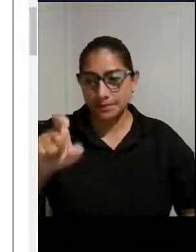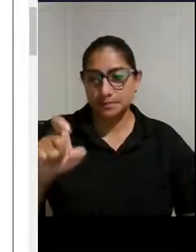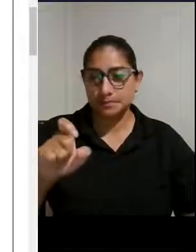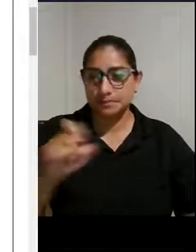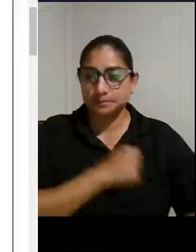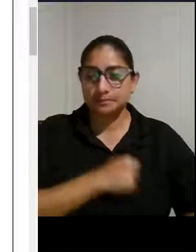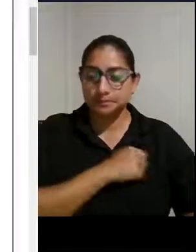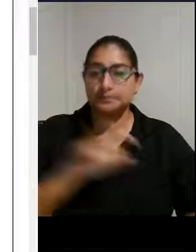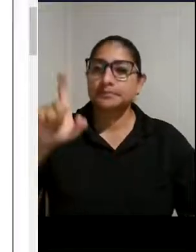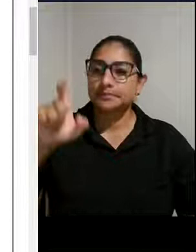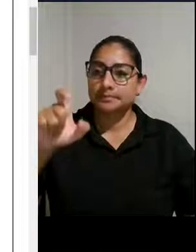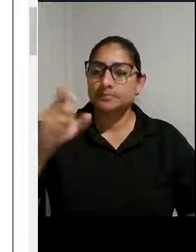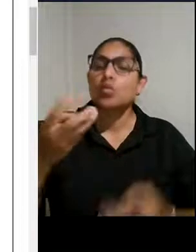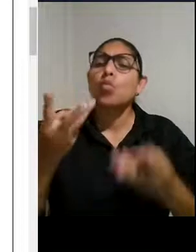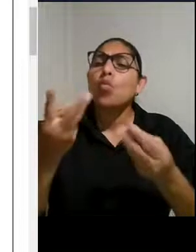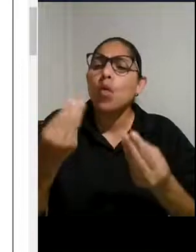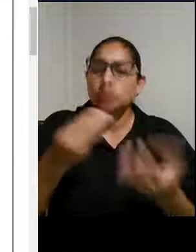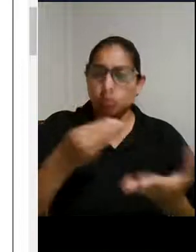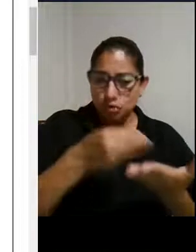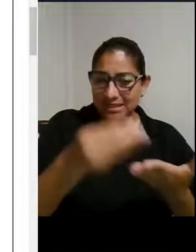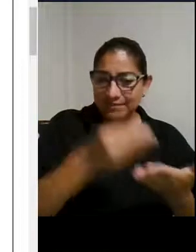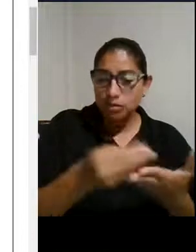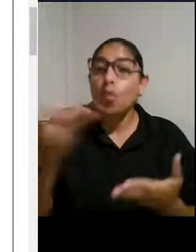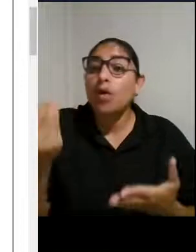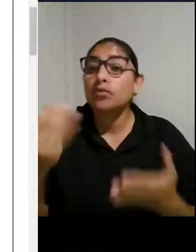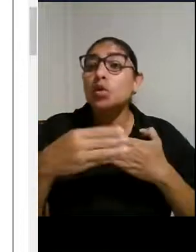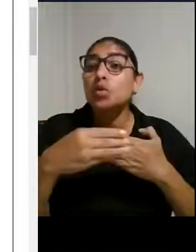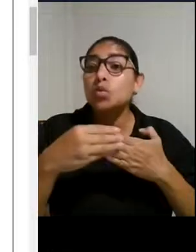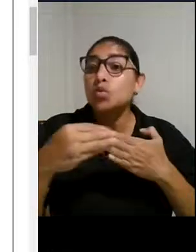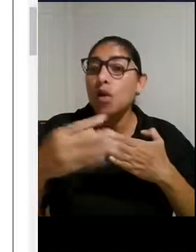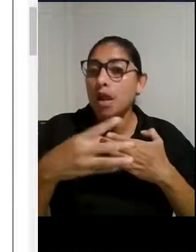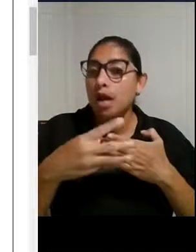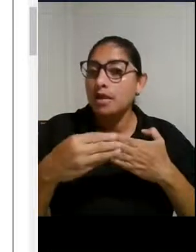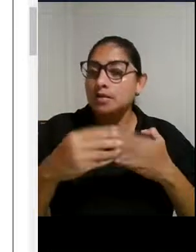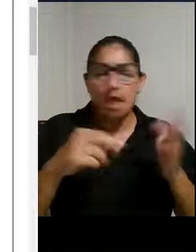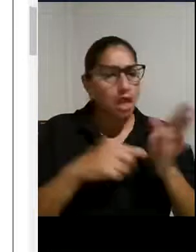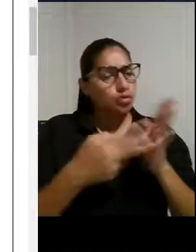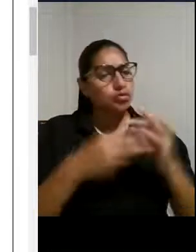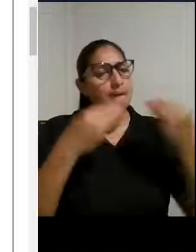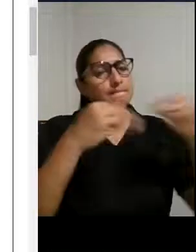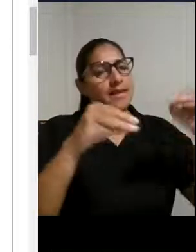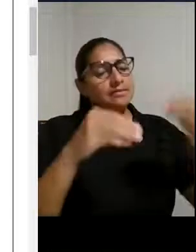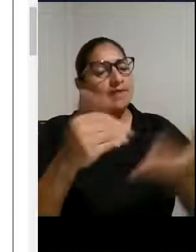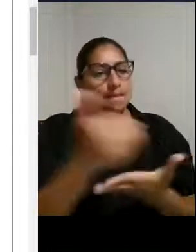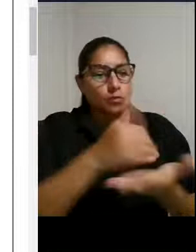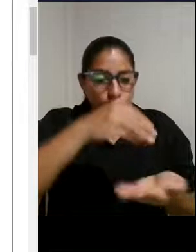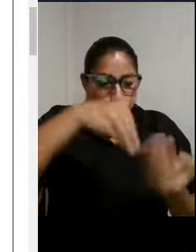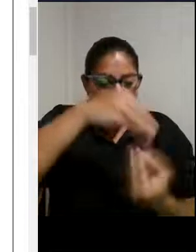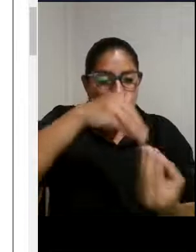el precio por unidad en dólares. Entonces, si nosotros vendemos artículos